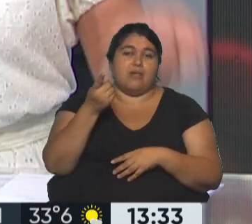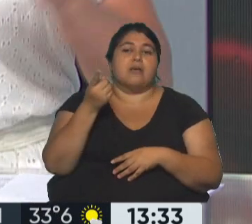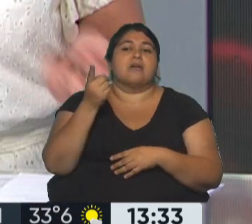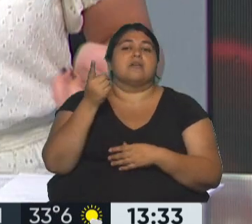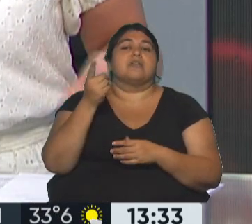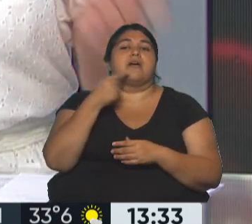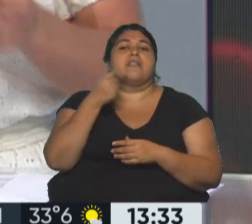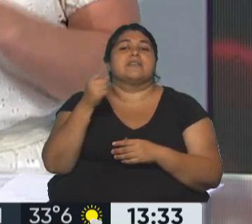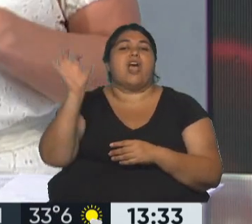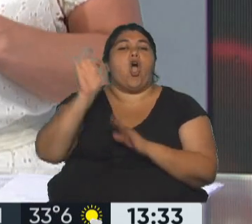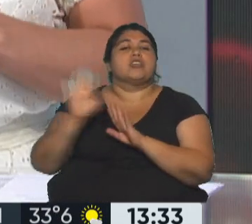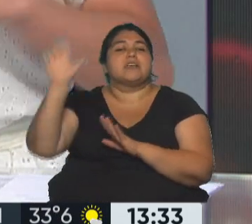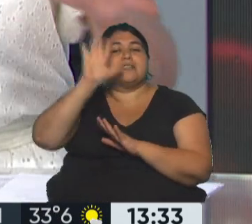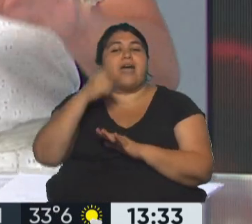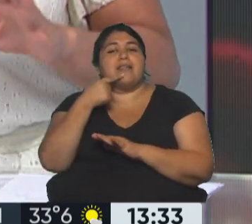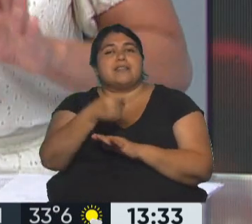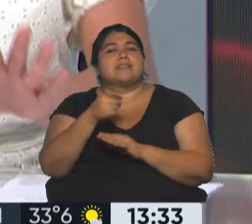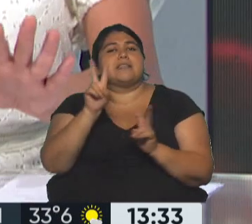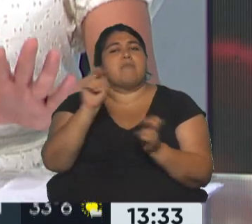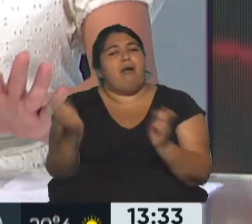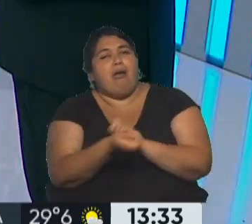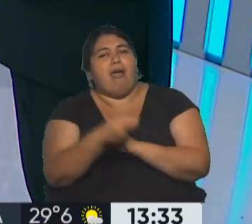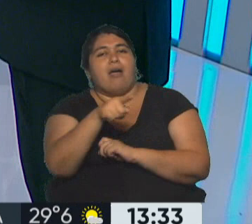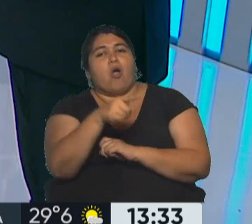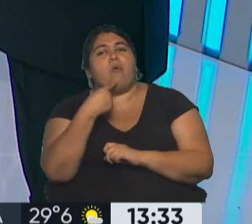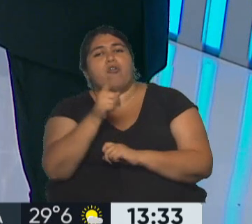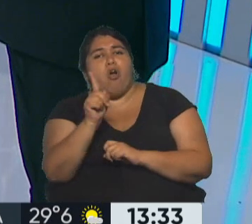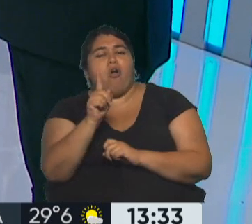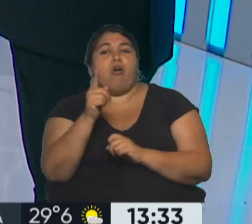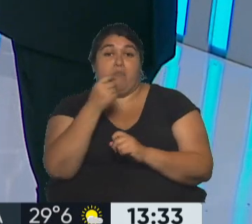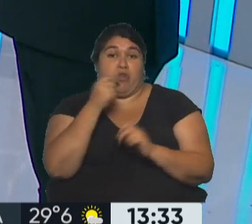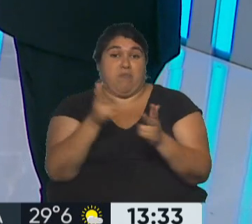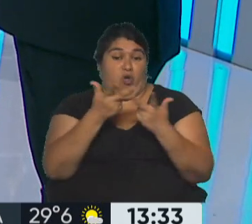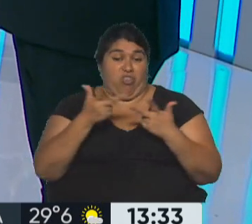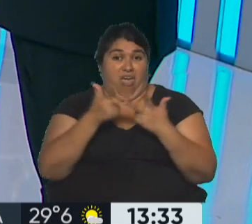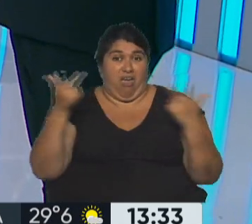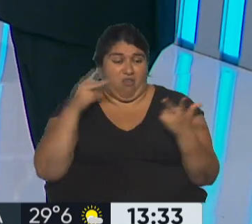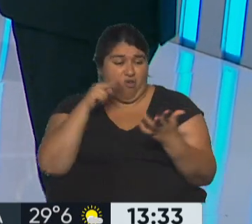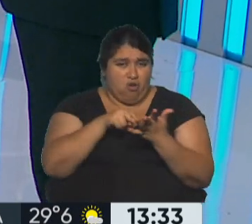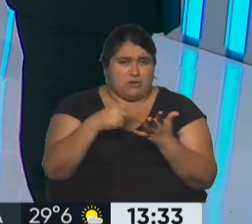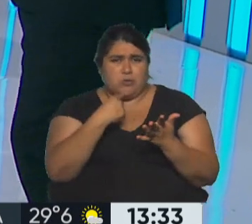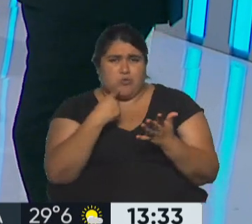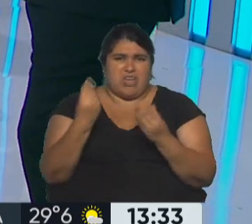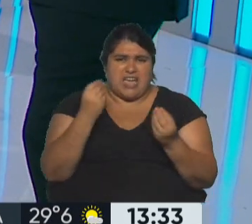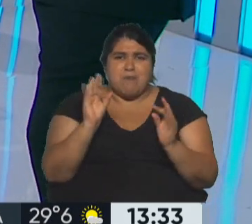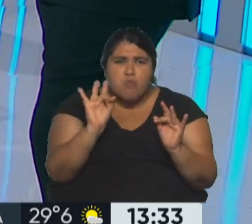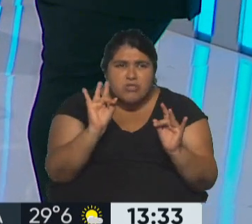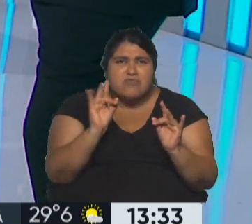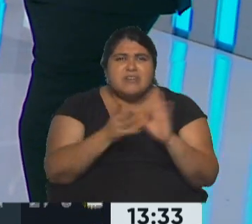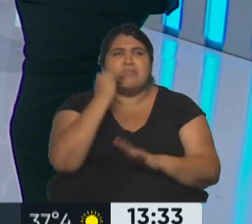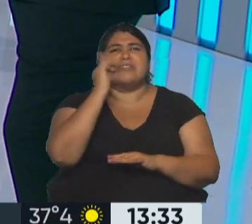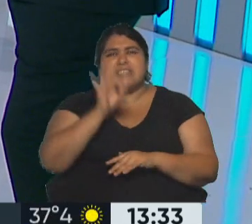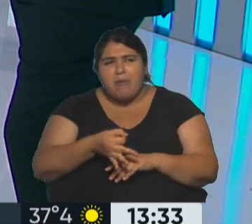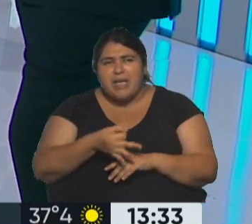medios occidentales todo el tiempo lo tergiversan. Uno, si no va a leer a Vatican News, no puede nunca saber la verdad, porque es muy difícil saber qué